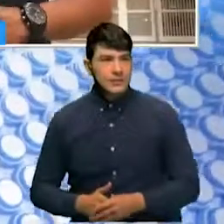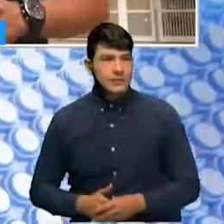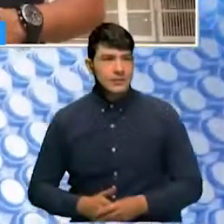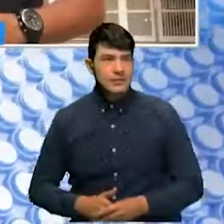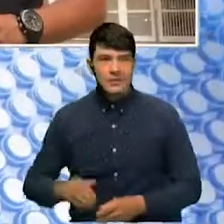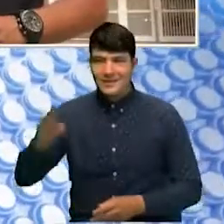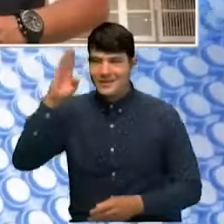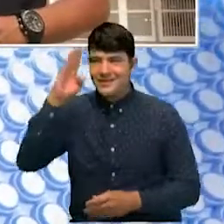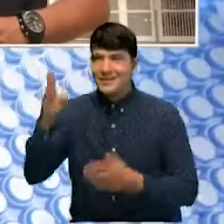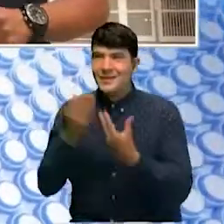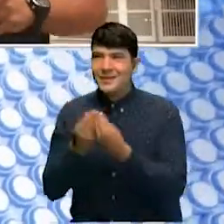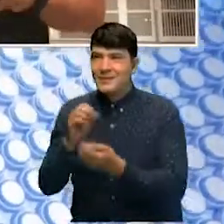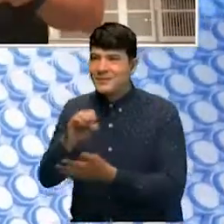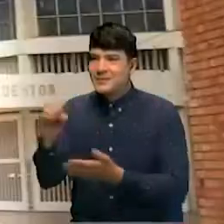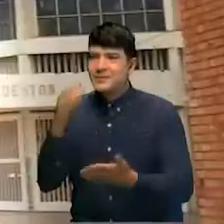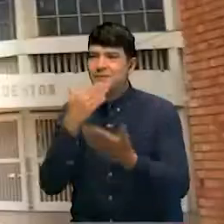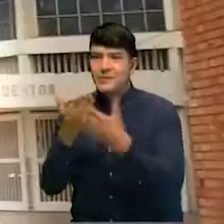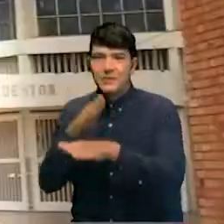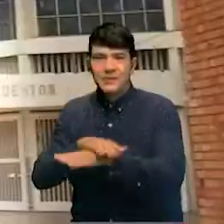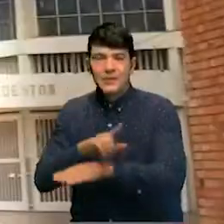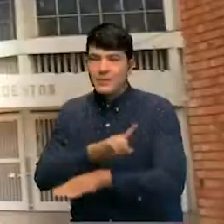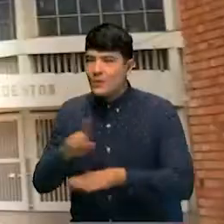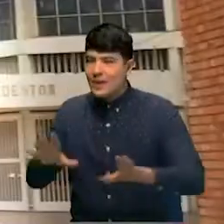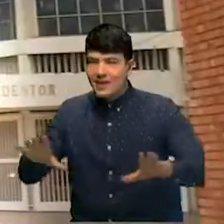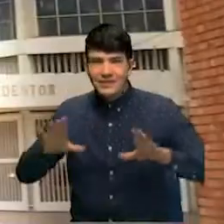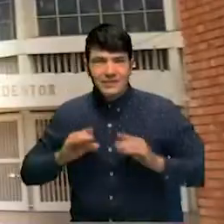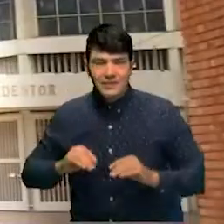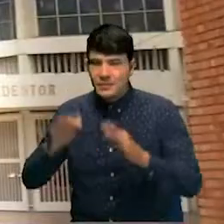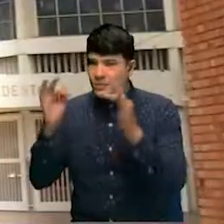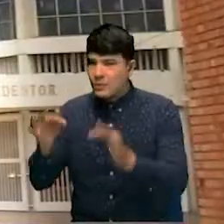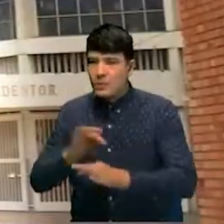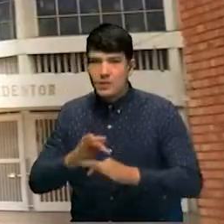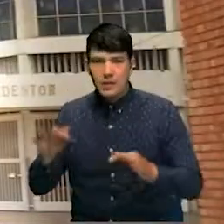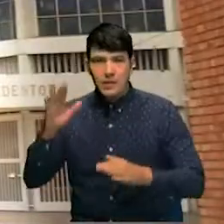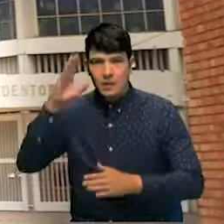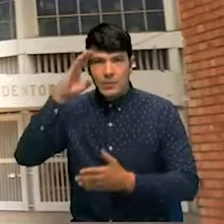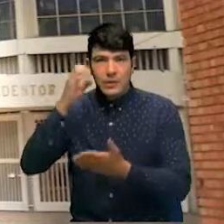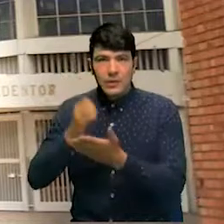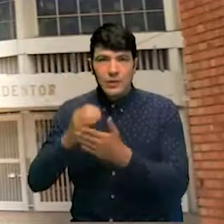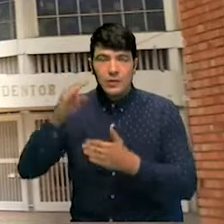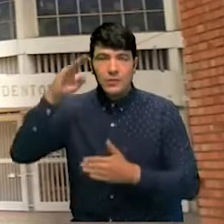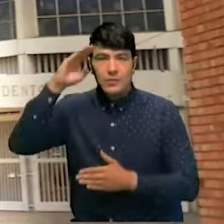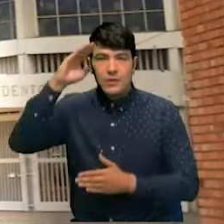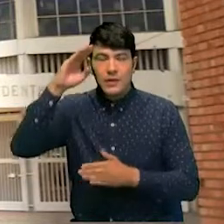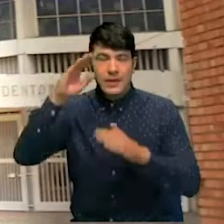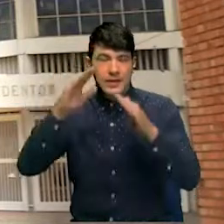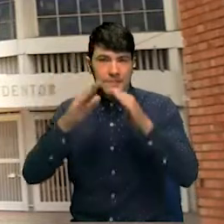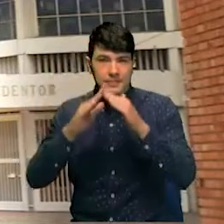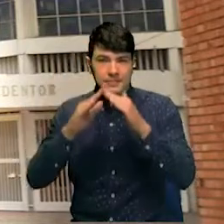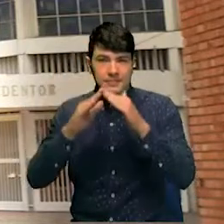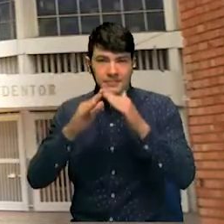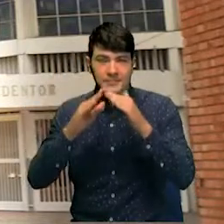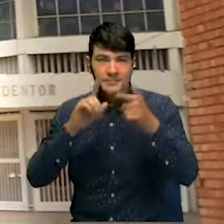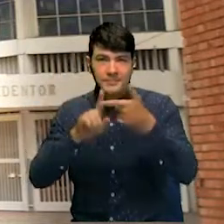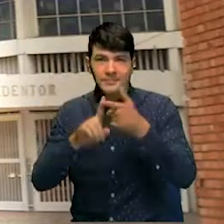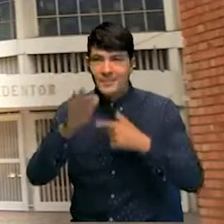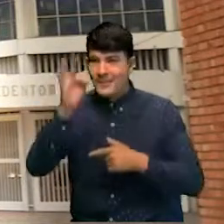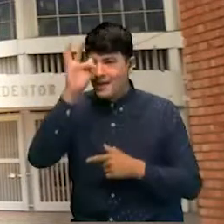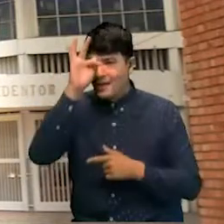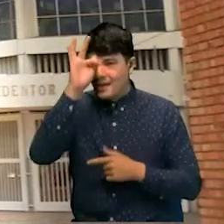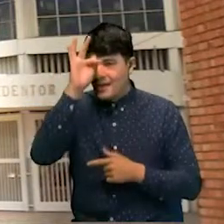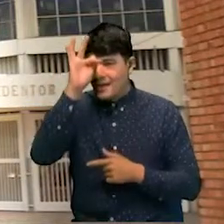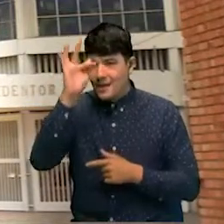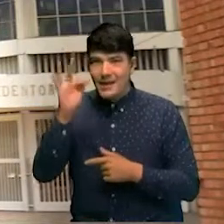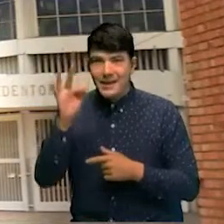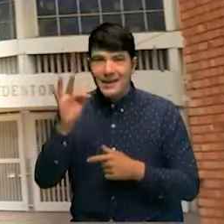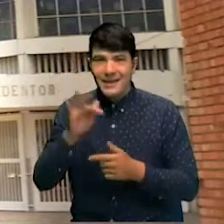Hola compañeros, ¿qué tal? Buenas tardes. Pues un rechazo total en la postura de la Iglesia Católica ante los hechos que han alterado la tranquilidad y han generado temor en